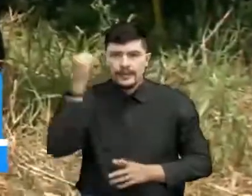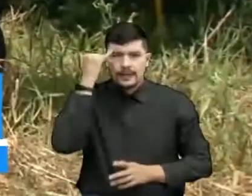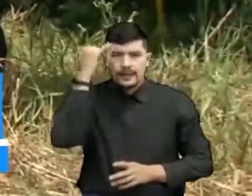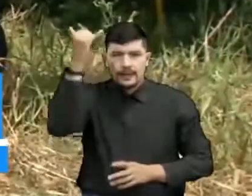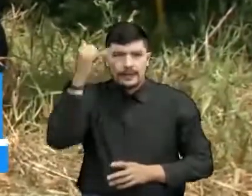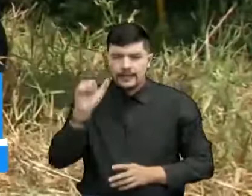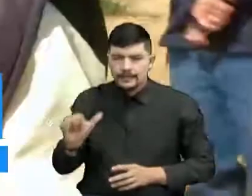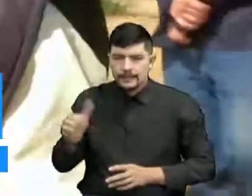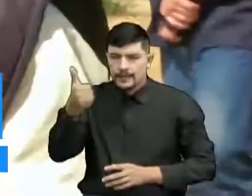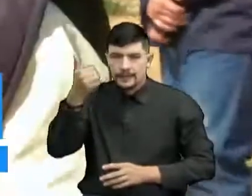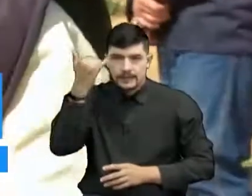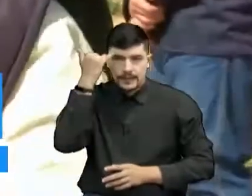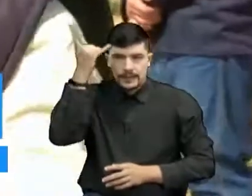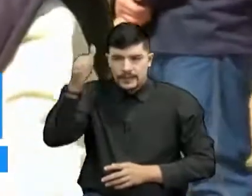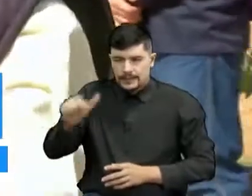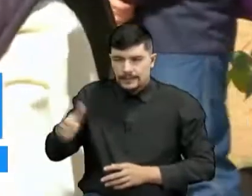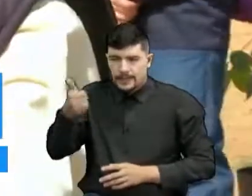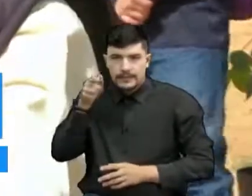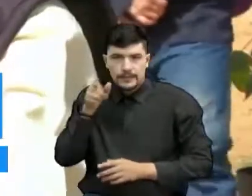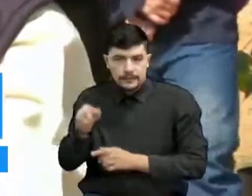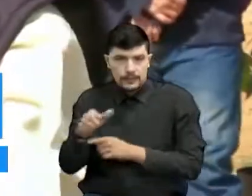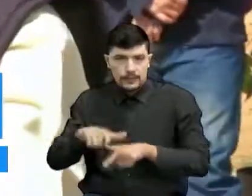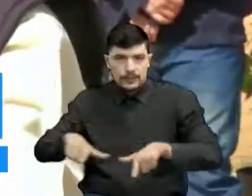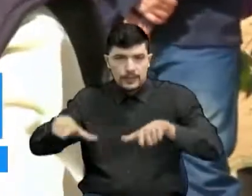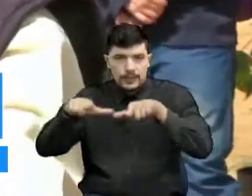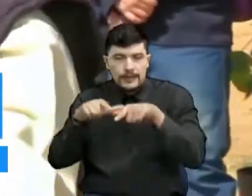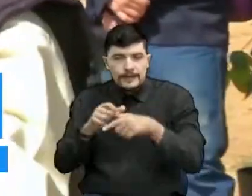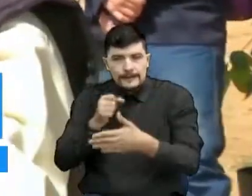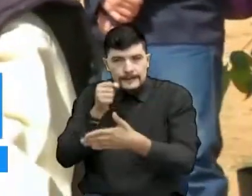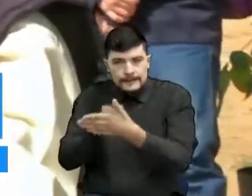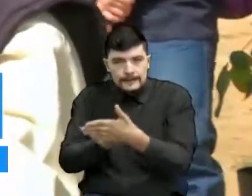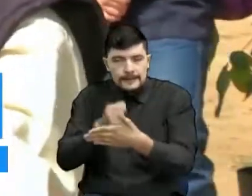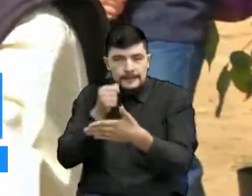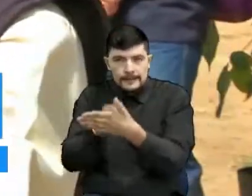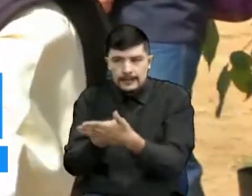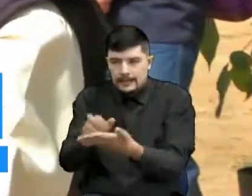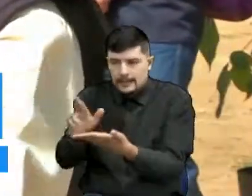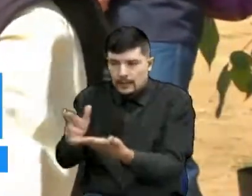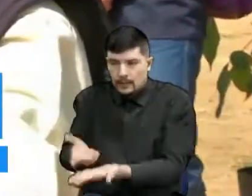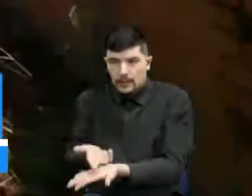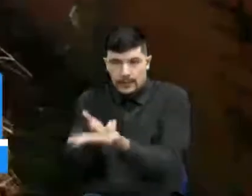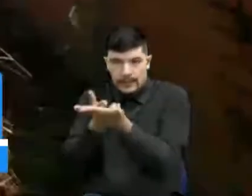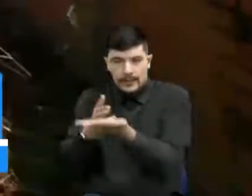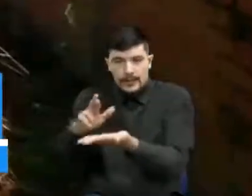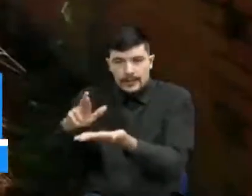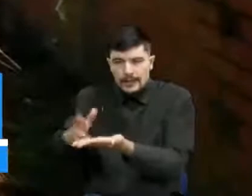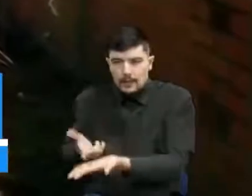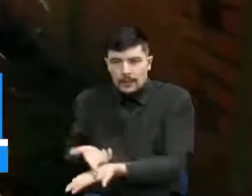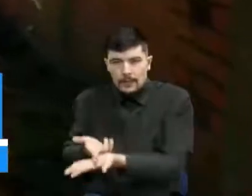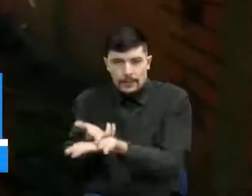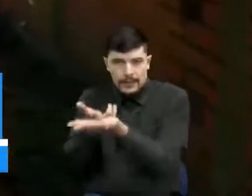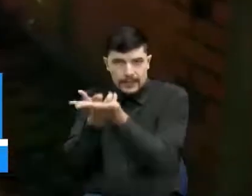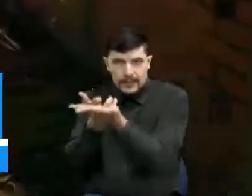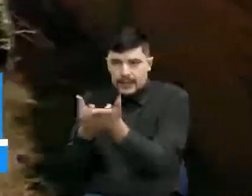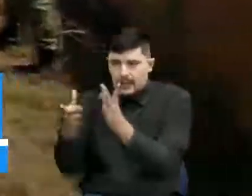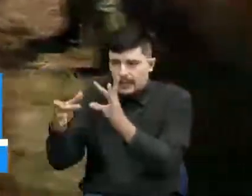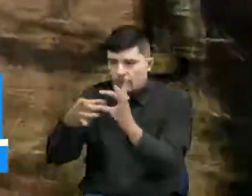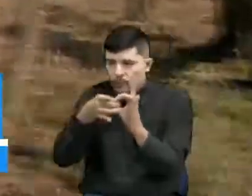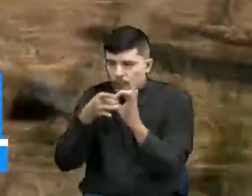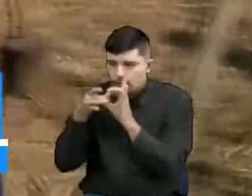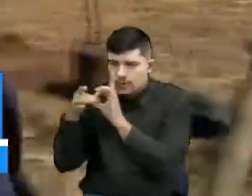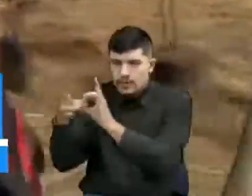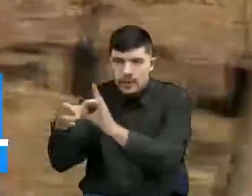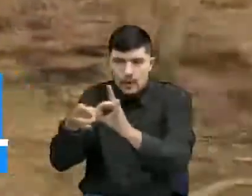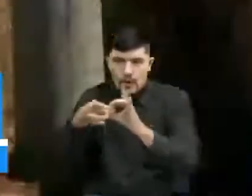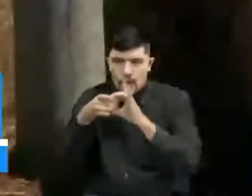estas sembratones es intentar recuperar esta conectividad biótica que existe. La siembra de estas